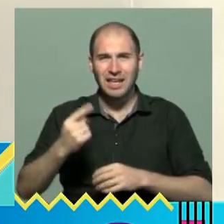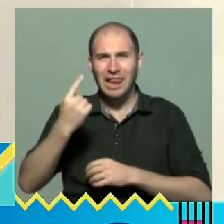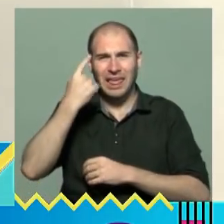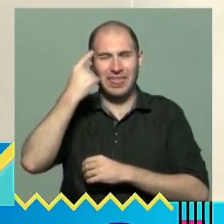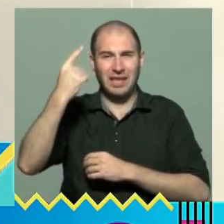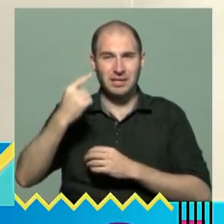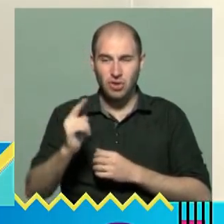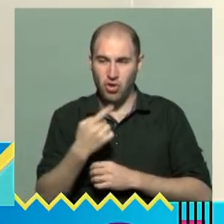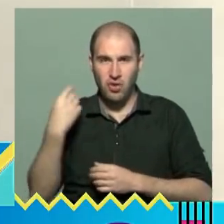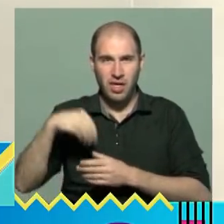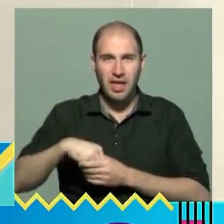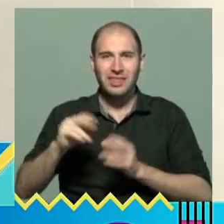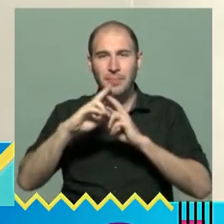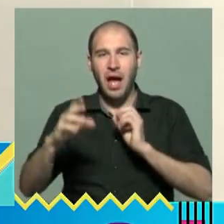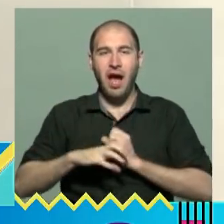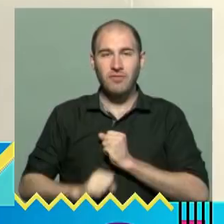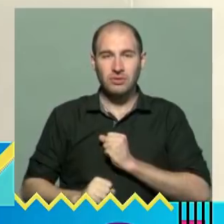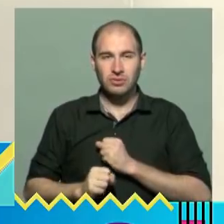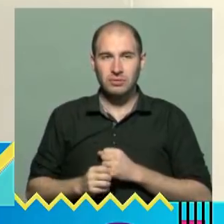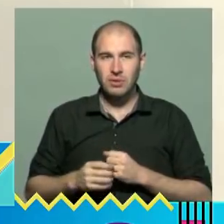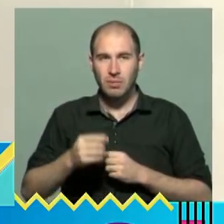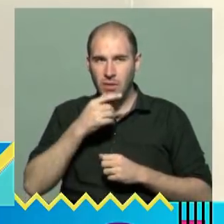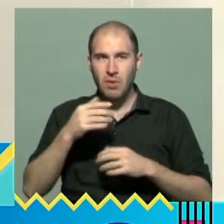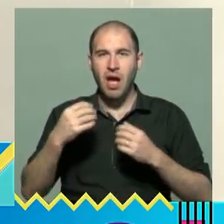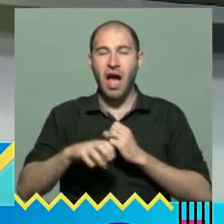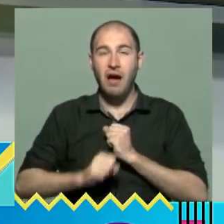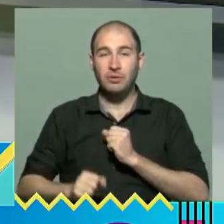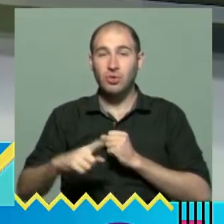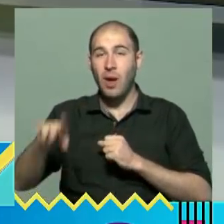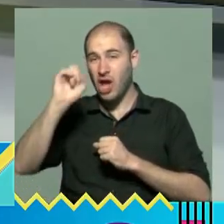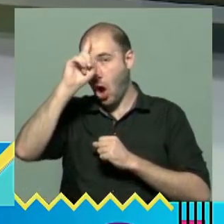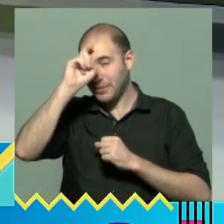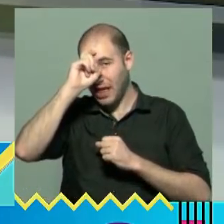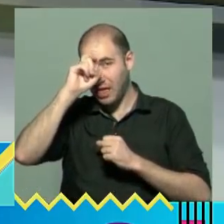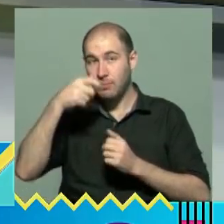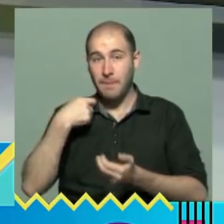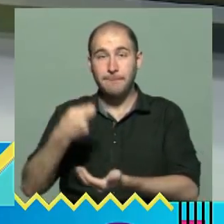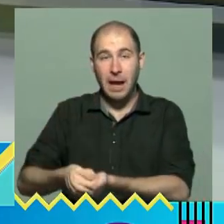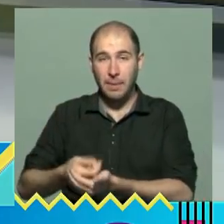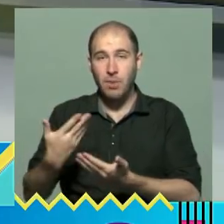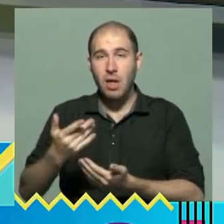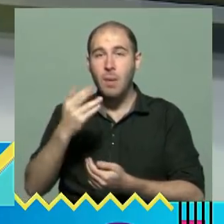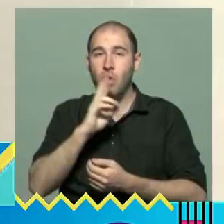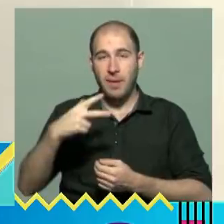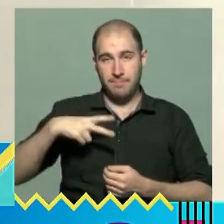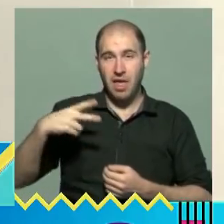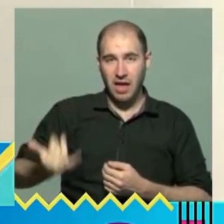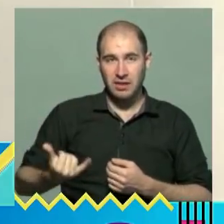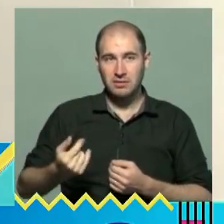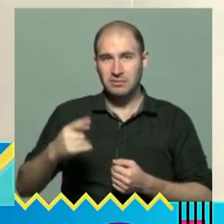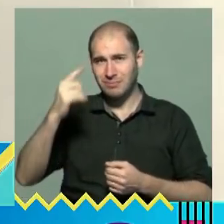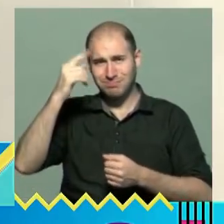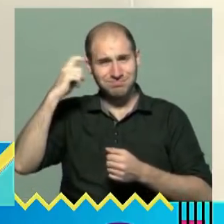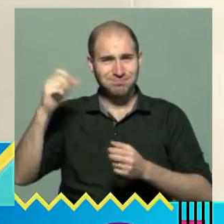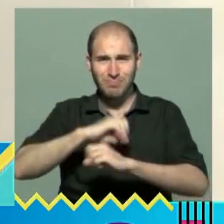concepción, digamos, que nosotros tenemos de aborto. Digamos, si uno se practicara un aborto en un hospital, como se pueden pagar las chicas que tienen dinero, no es traumático,